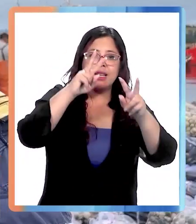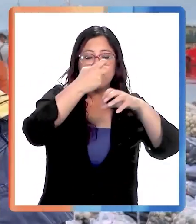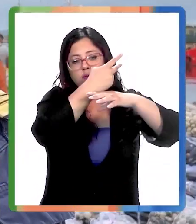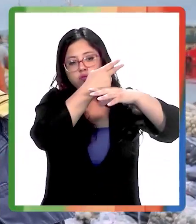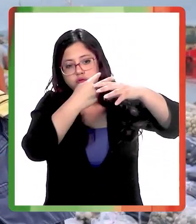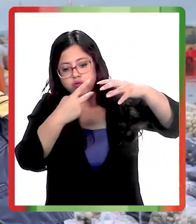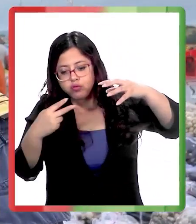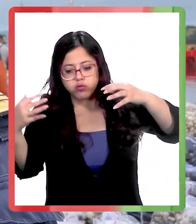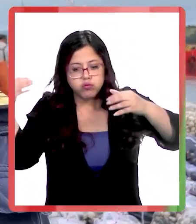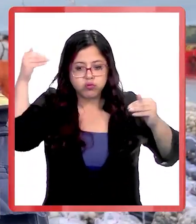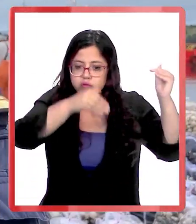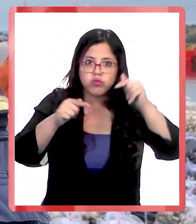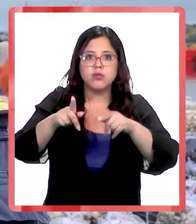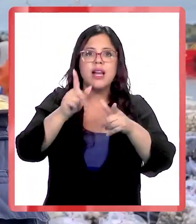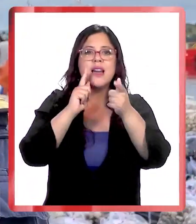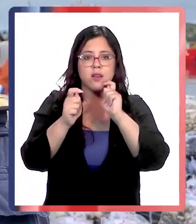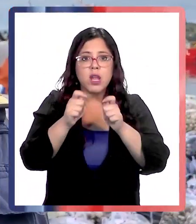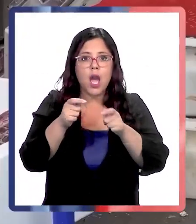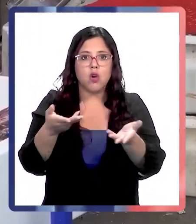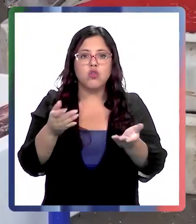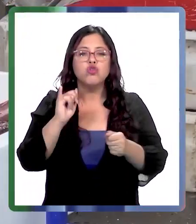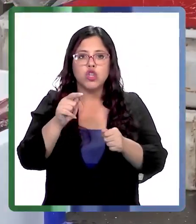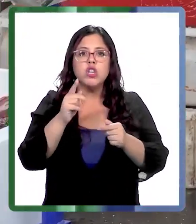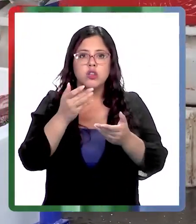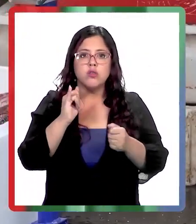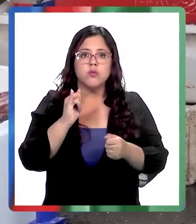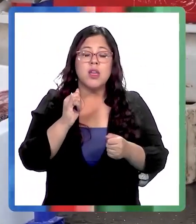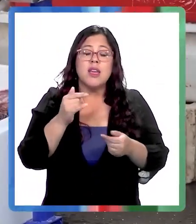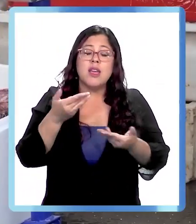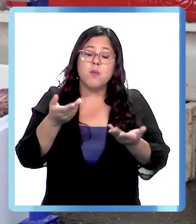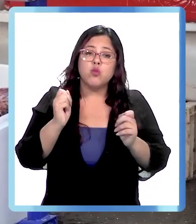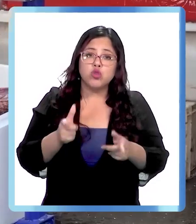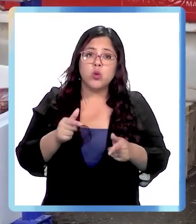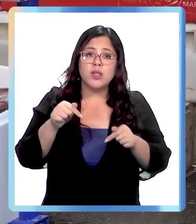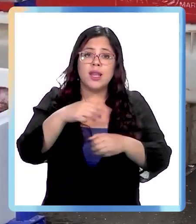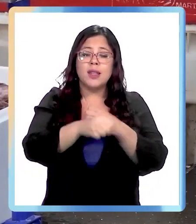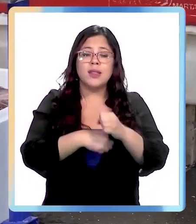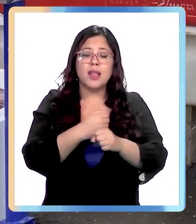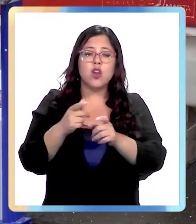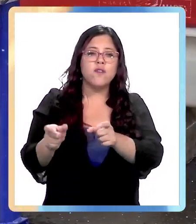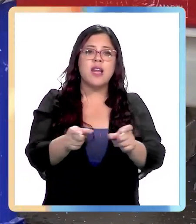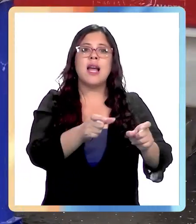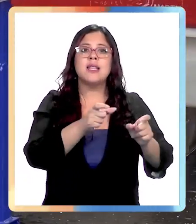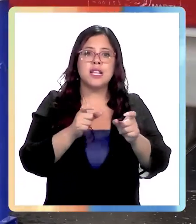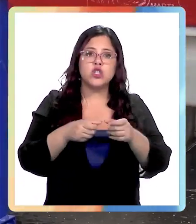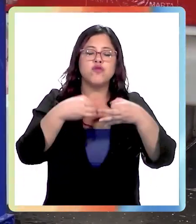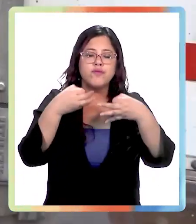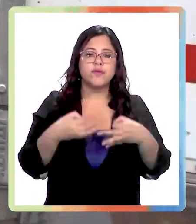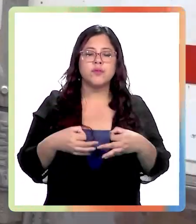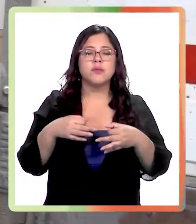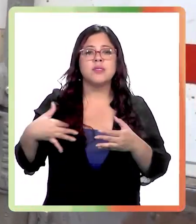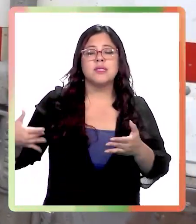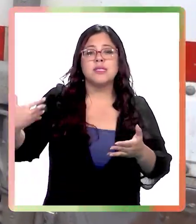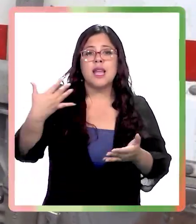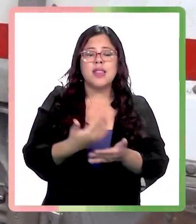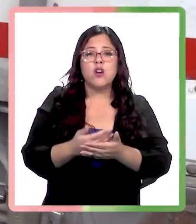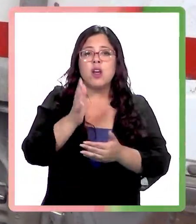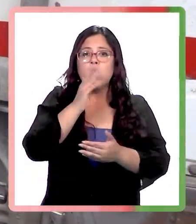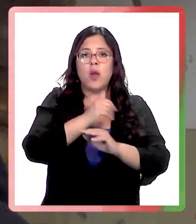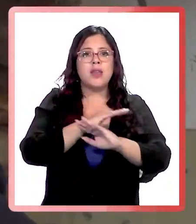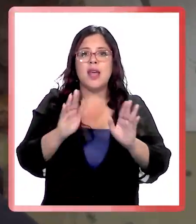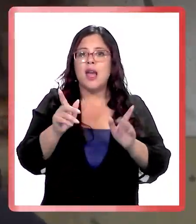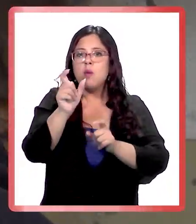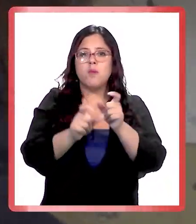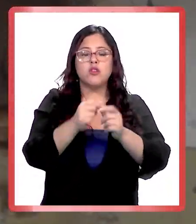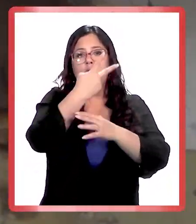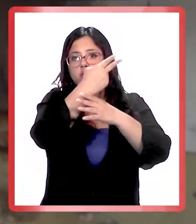una actividad de riesgo que reviste una gran peligrosidad. Afortunadamente, durante este año las fiscalizaciones han dado fruto y hasta el momento no hemos tenido ningún buzo